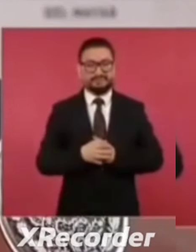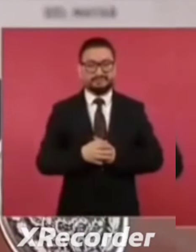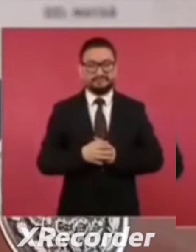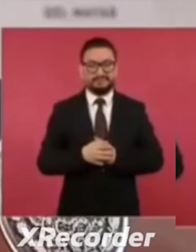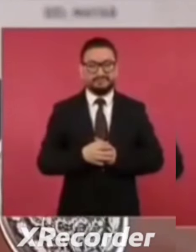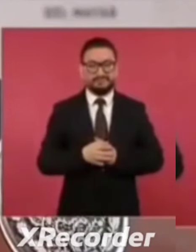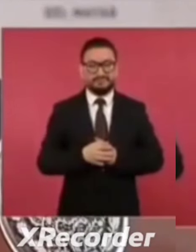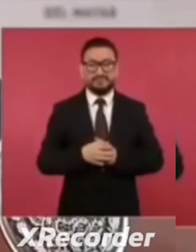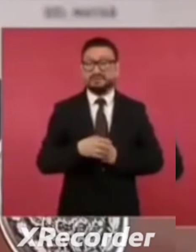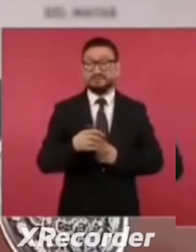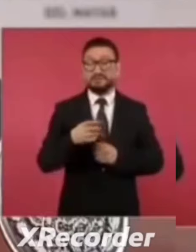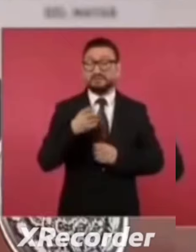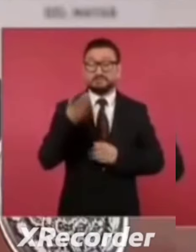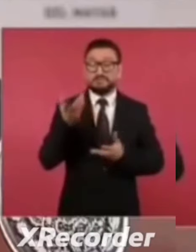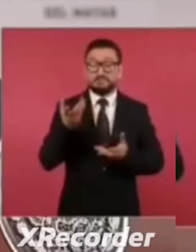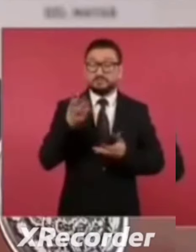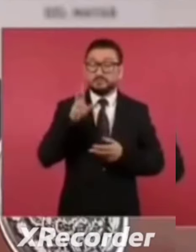Y que no,